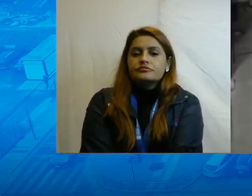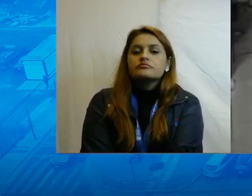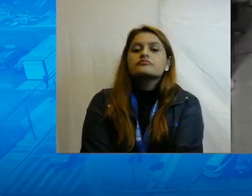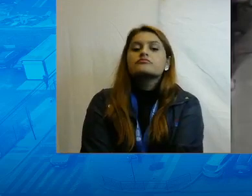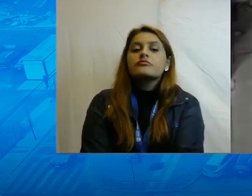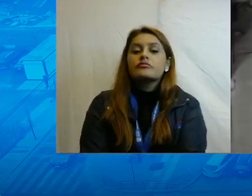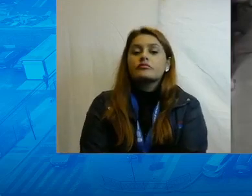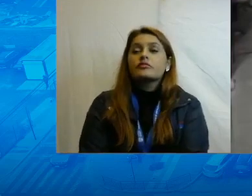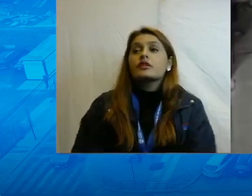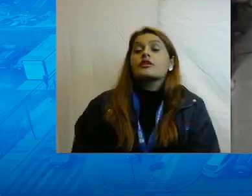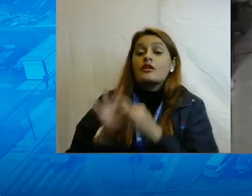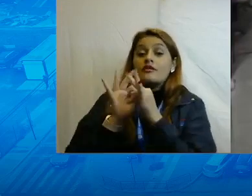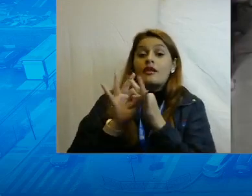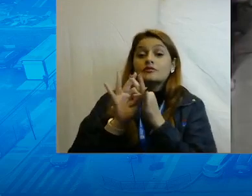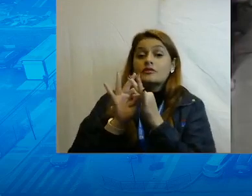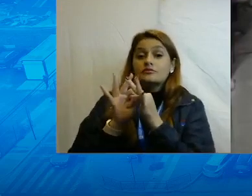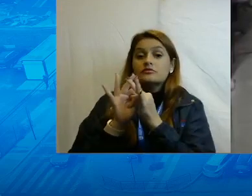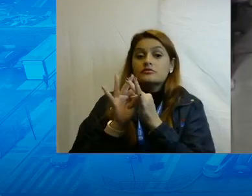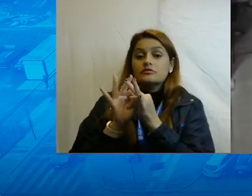Gracias,